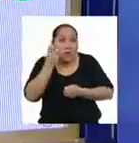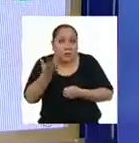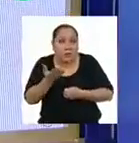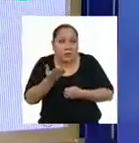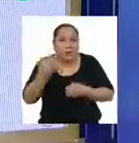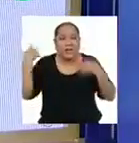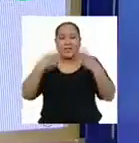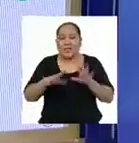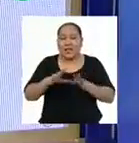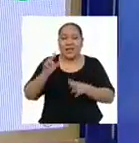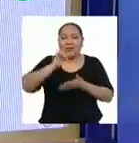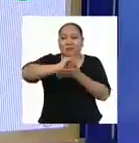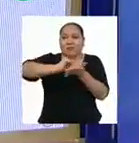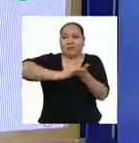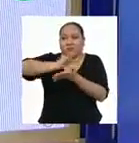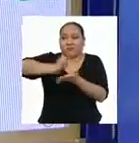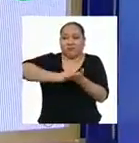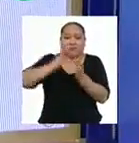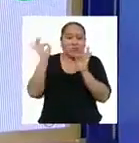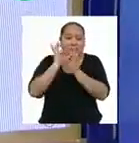Ya dejó de sonar mi celular como loco.